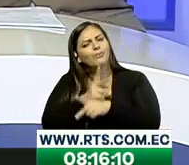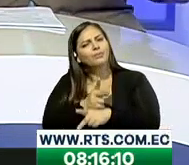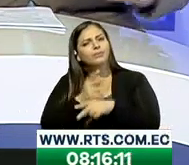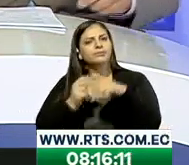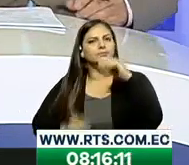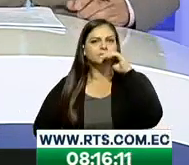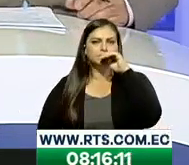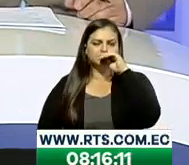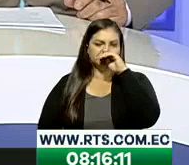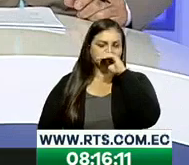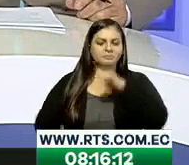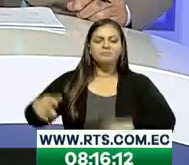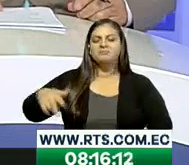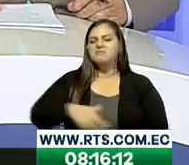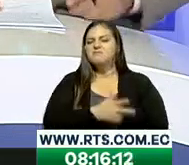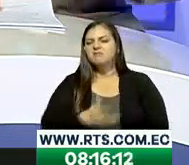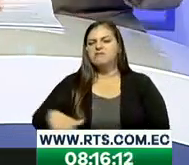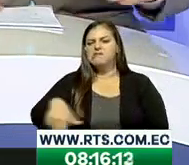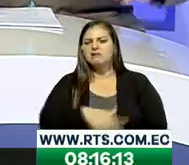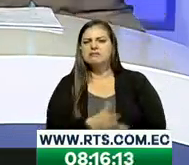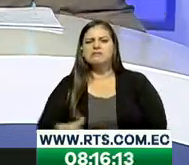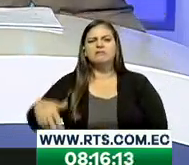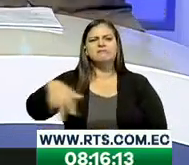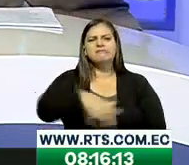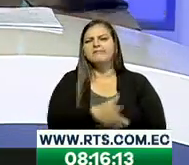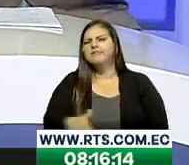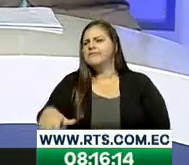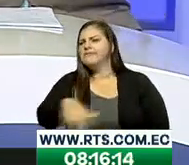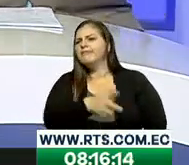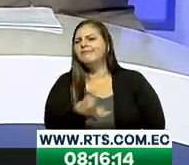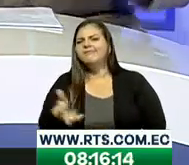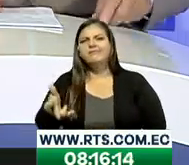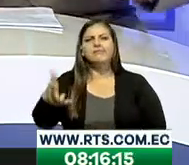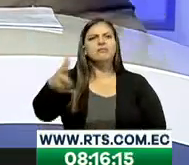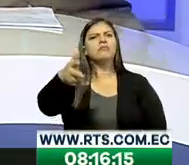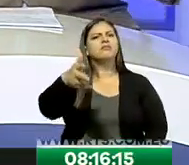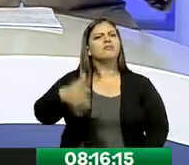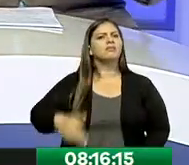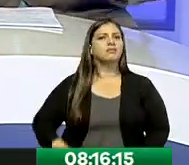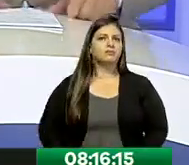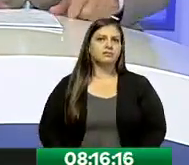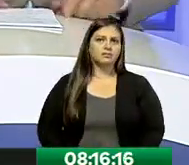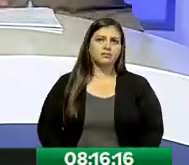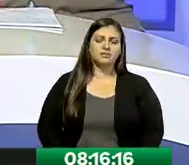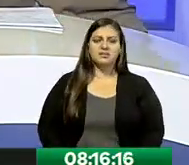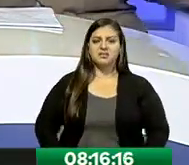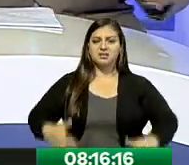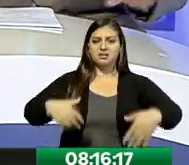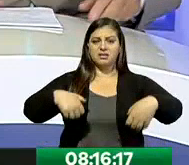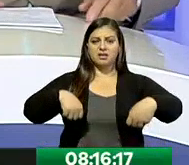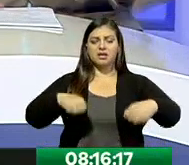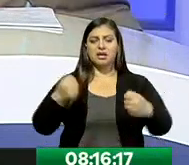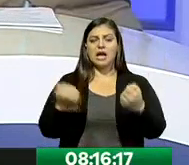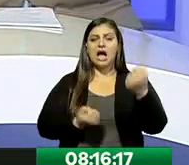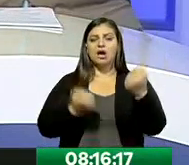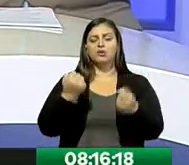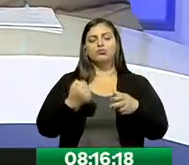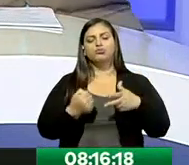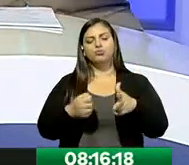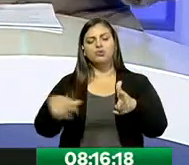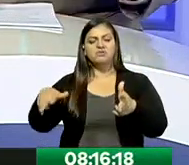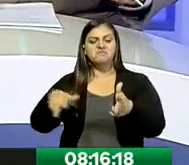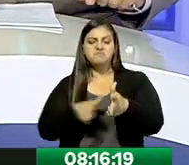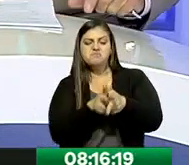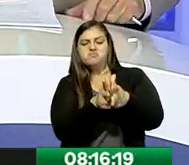suben por las aceras, se pasan los parterres por donde no deben, todo hueco que encuentran se meten, pasan rayando los carros, pasan a toda velocidad. Ahí